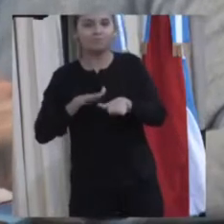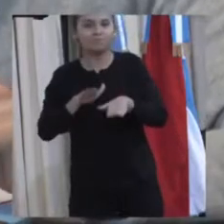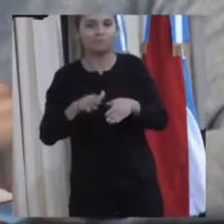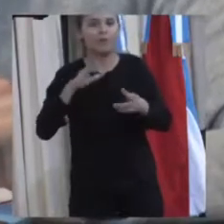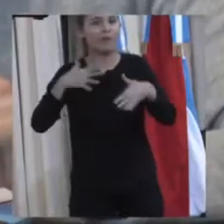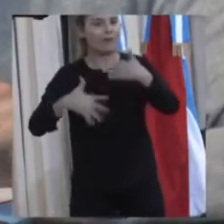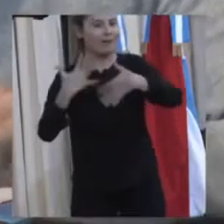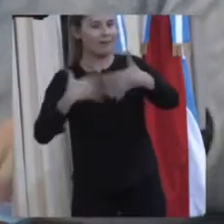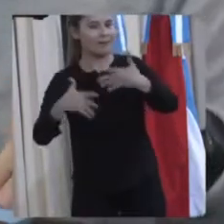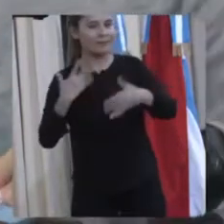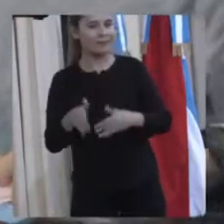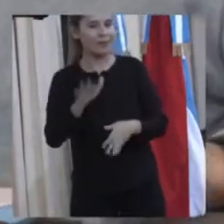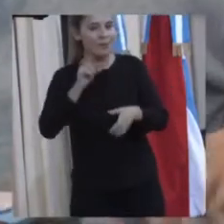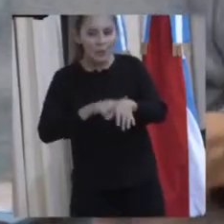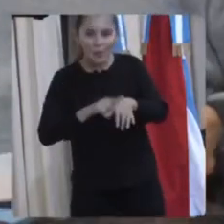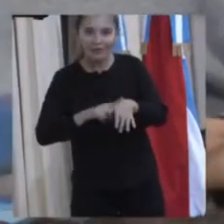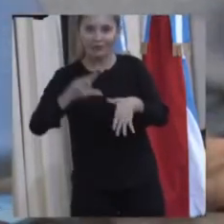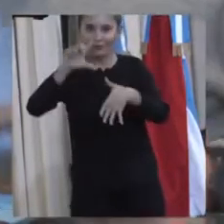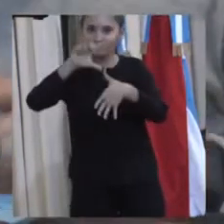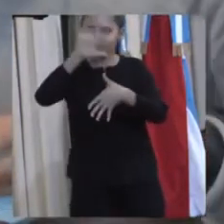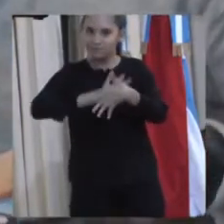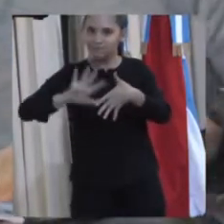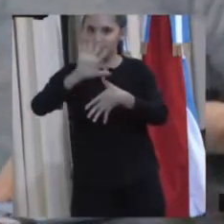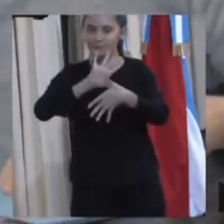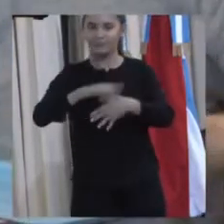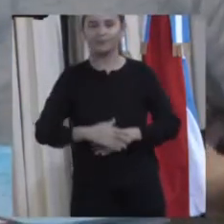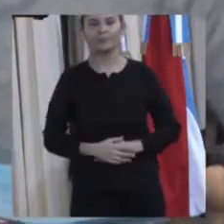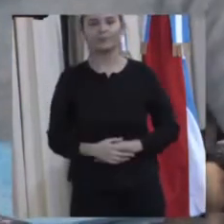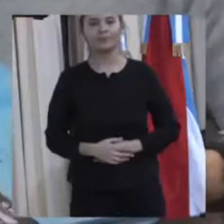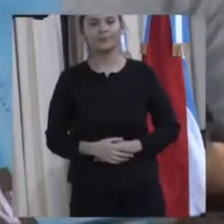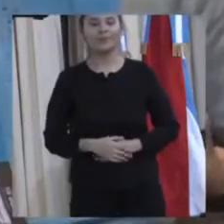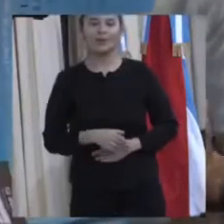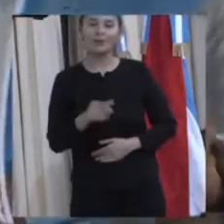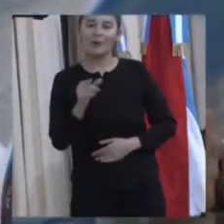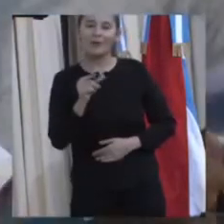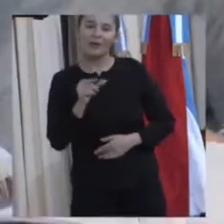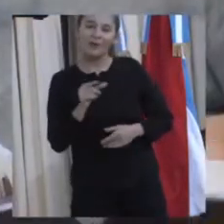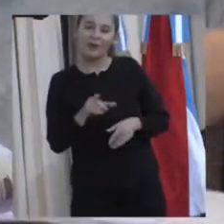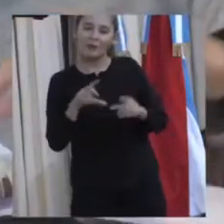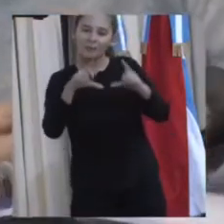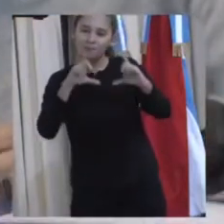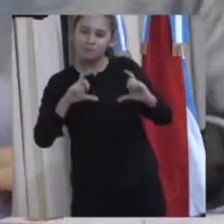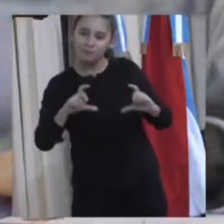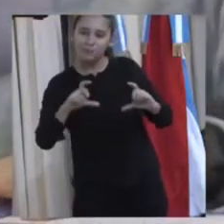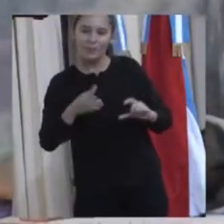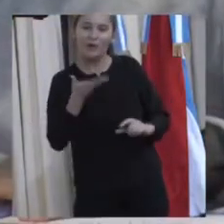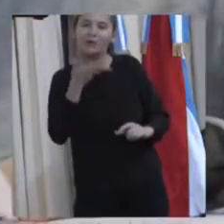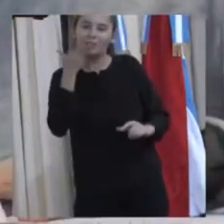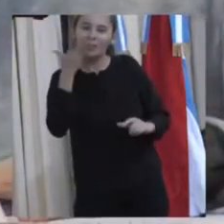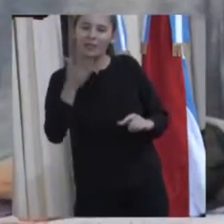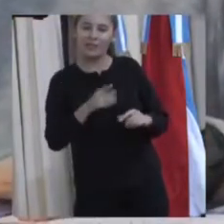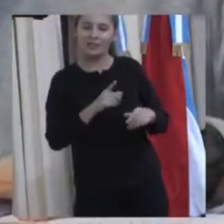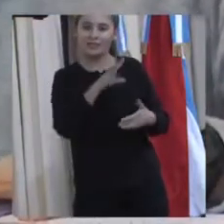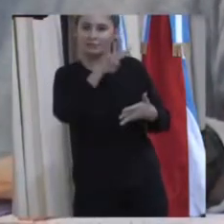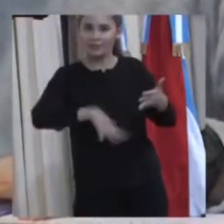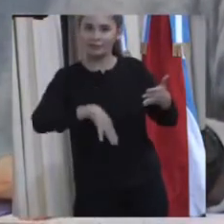una hora americana. Un breve excursus sobre este texto, el del Manifiesto Liminar, quizás el